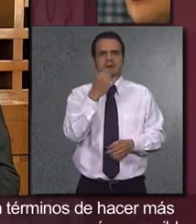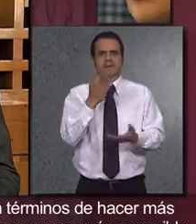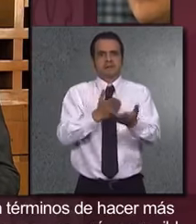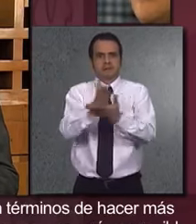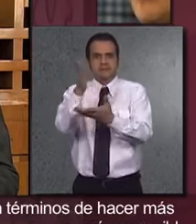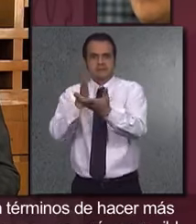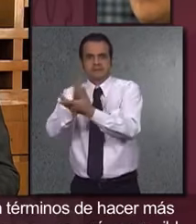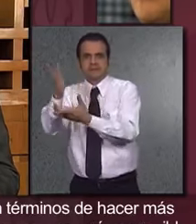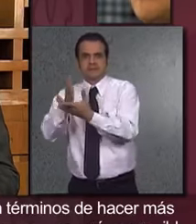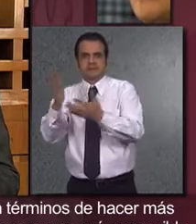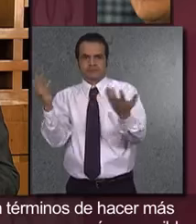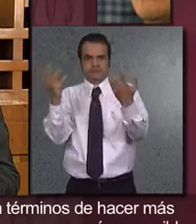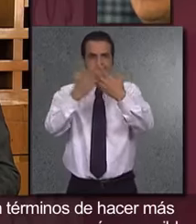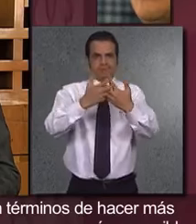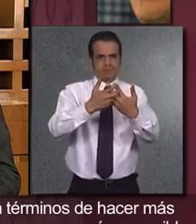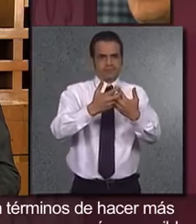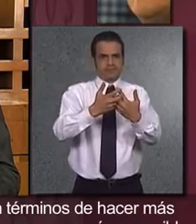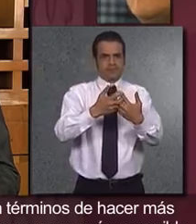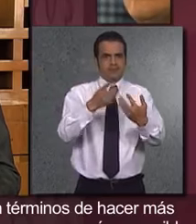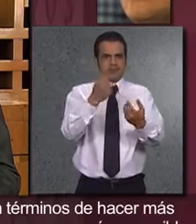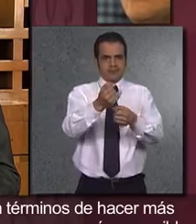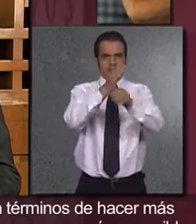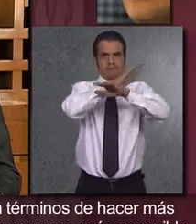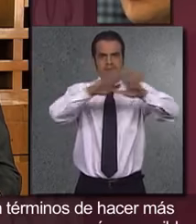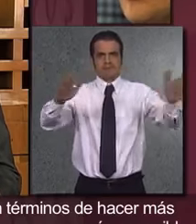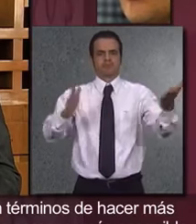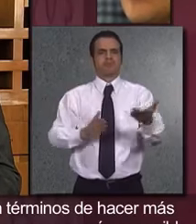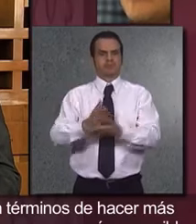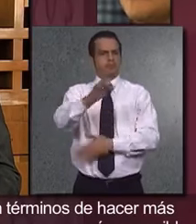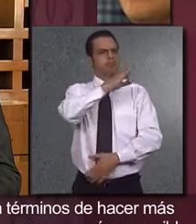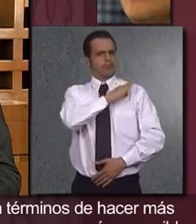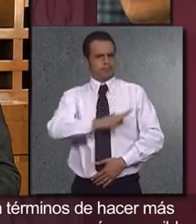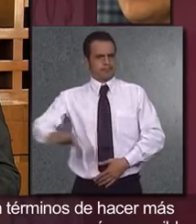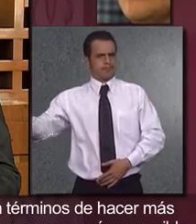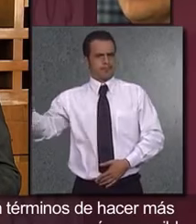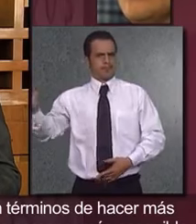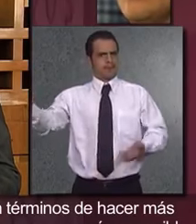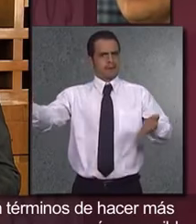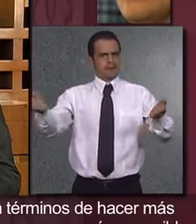en términos de lengua y en términos de hacer más accesible, sobre todo más